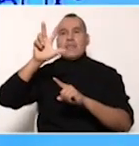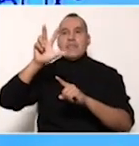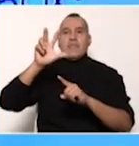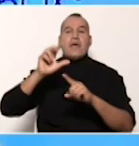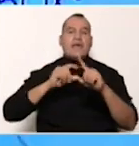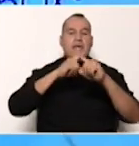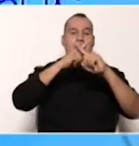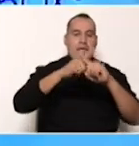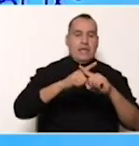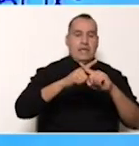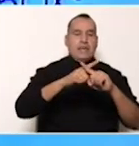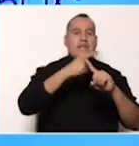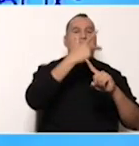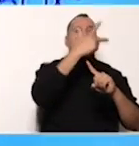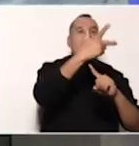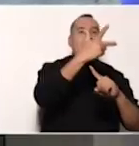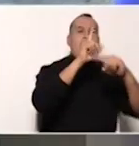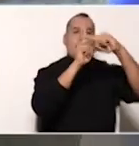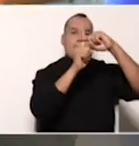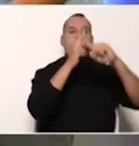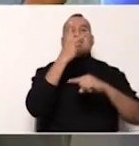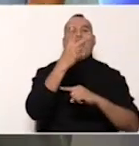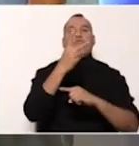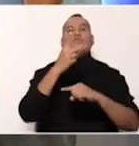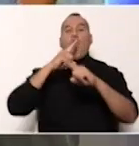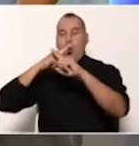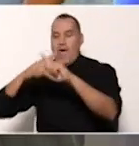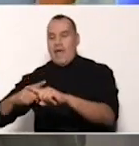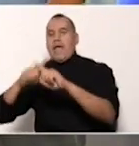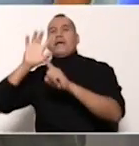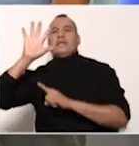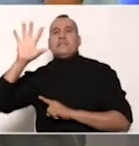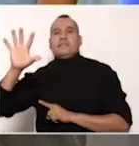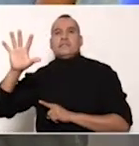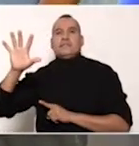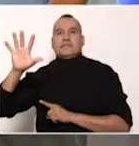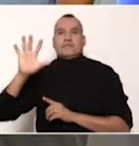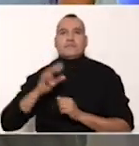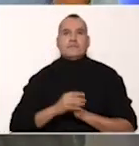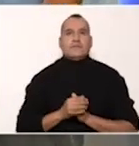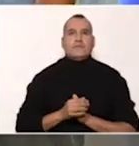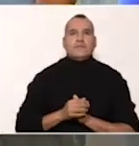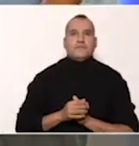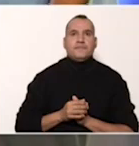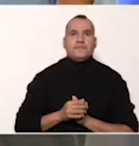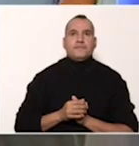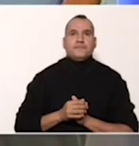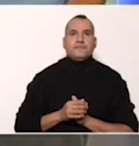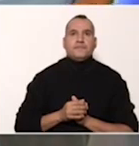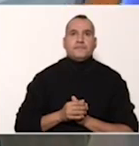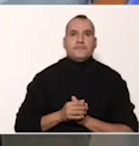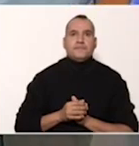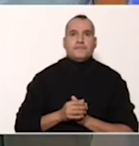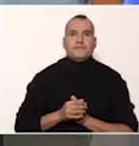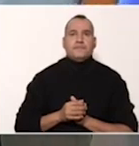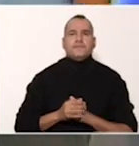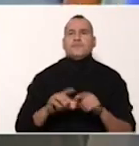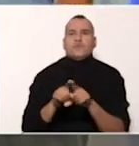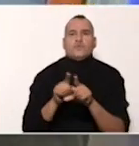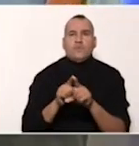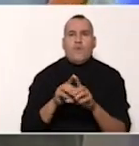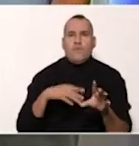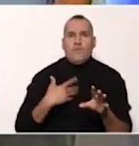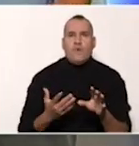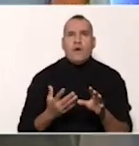los exponentes. Si tuviéramos que multiplicar no por un monomio, sino por un binomio, se haría de la misma